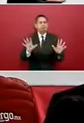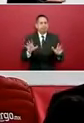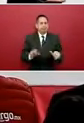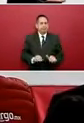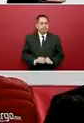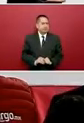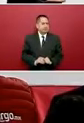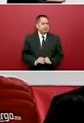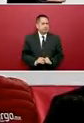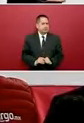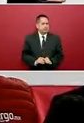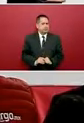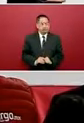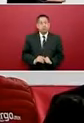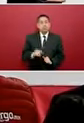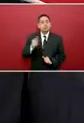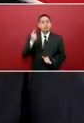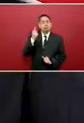para que